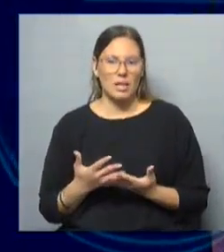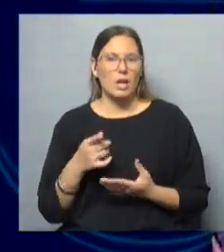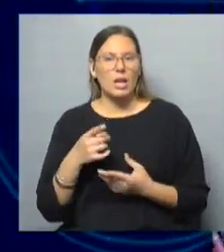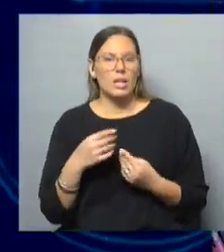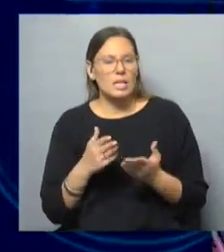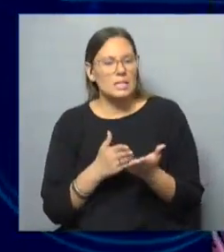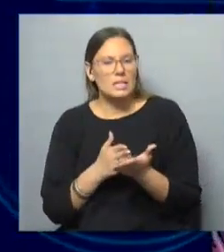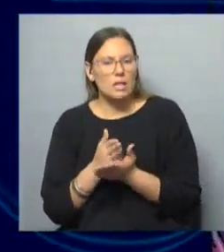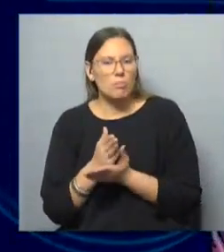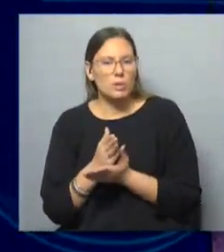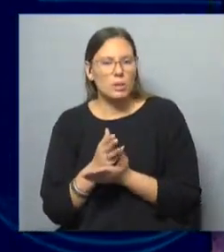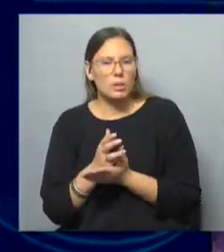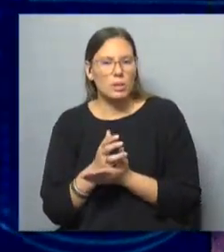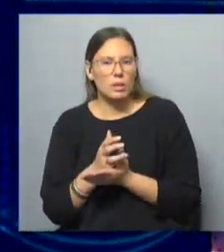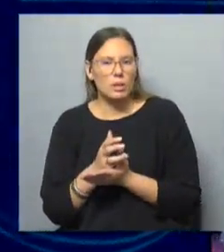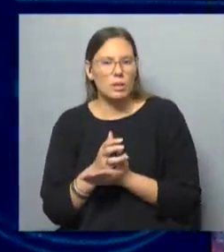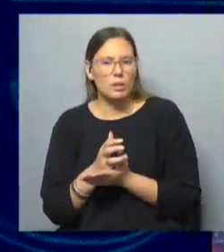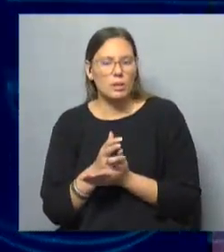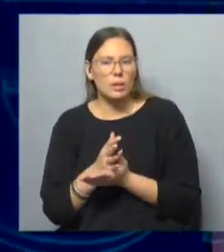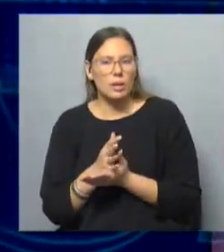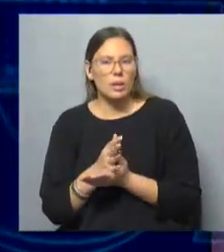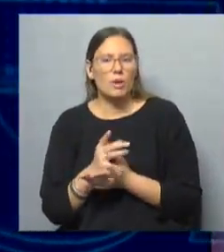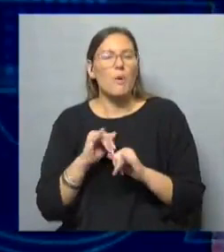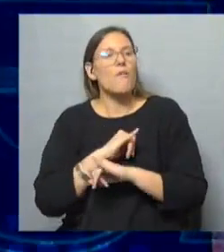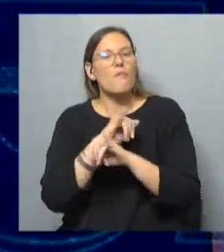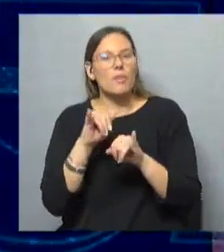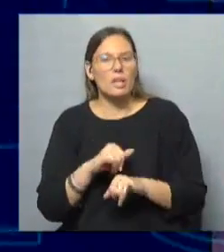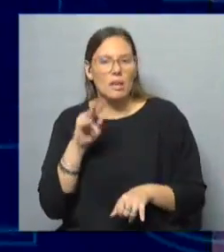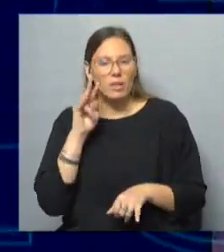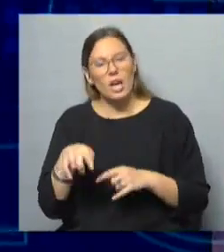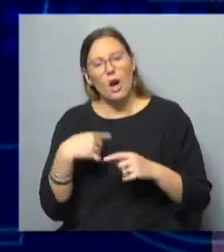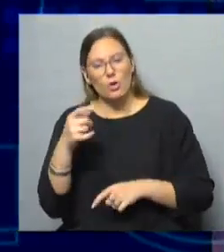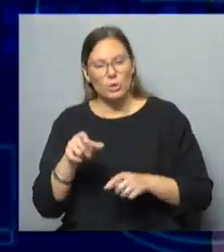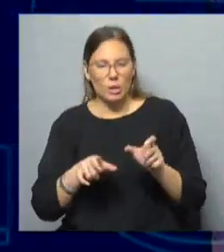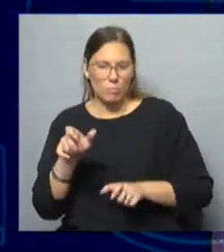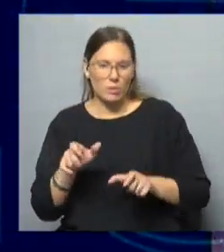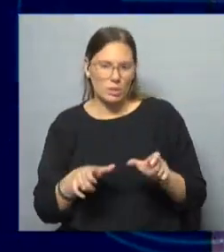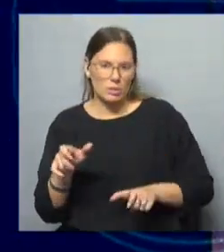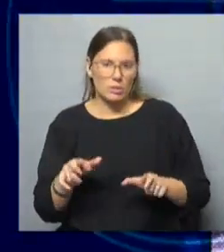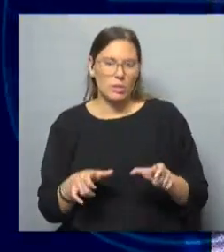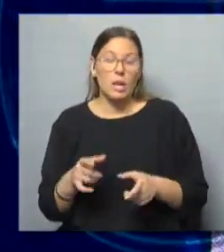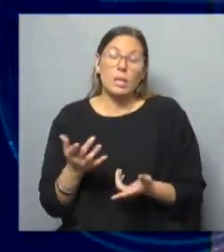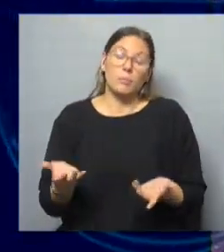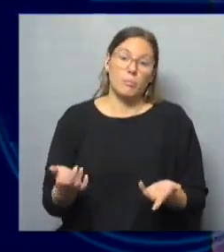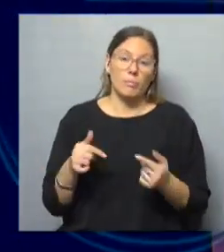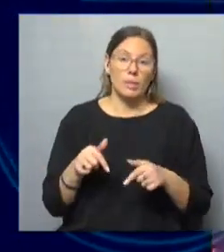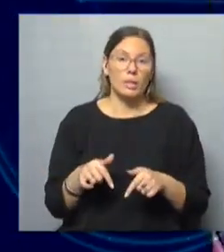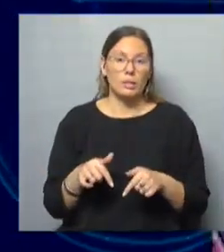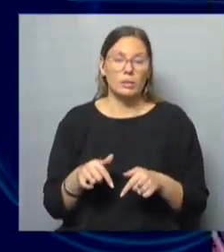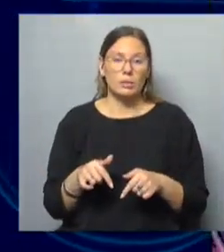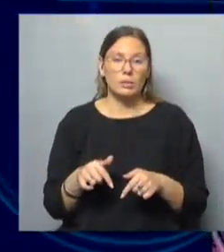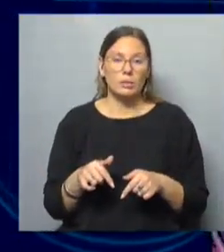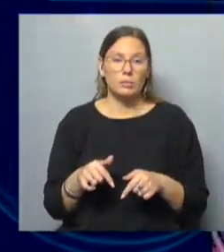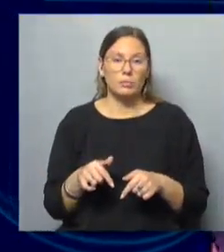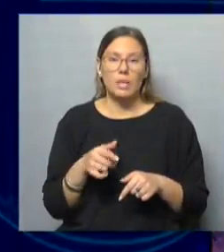siempre se ponía en un lugar que estaba feliz cuando veía a los demás. Y bueno, en este caso, lo que